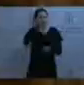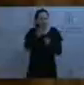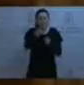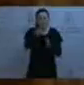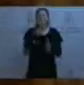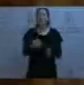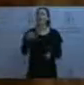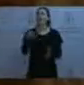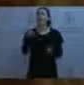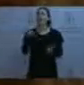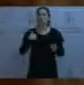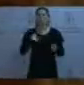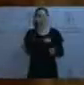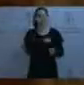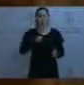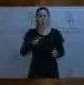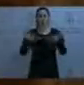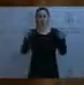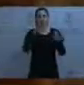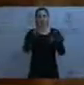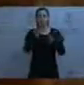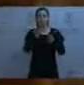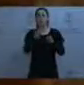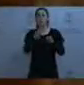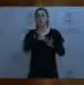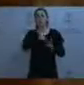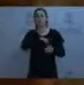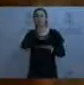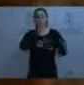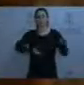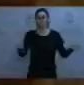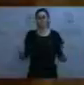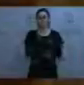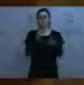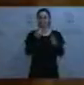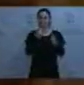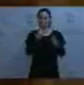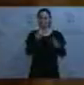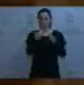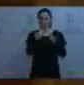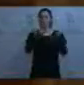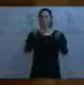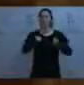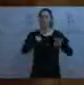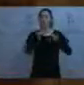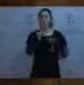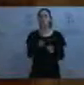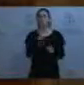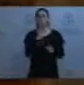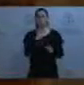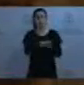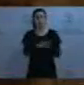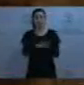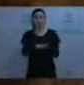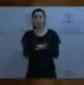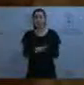ayer en la entrevista publicada por La Nueva España cómo dice, según sus palabras, que aquí se